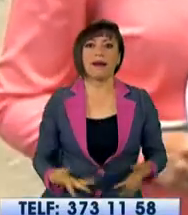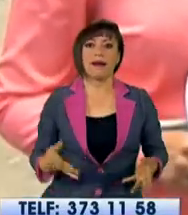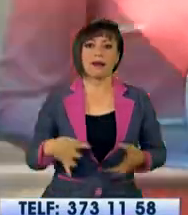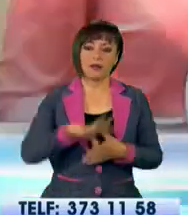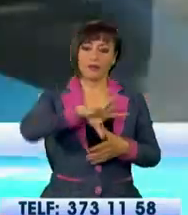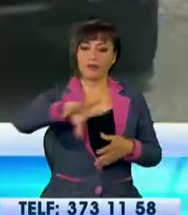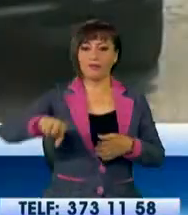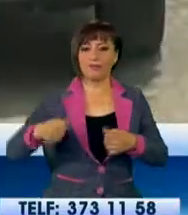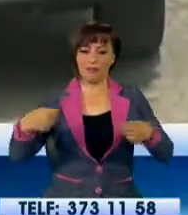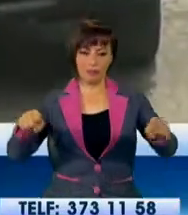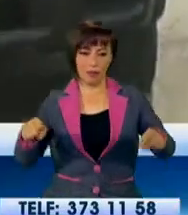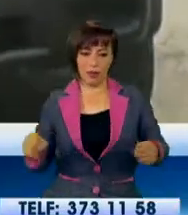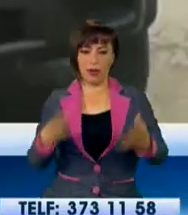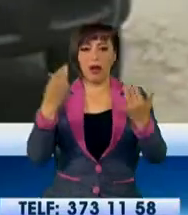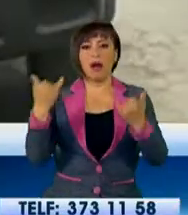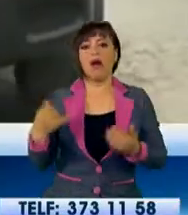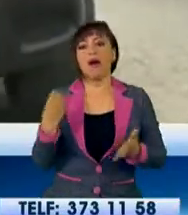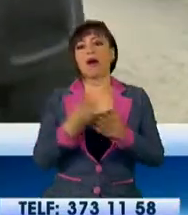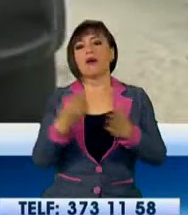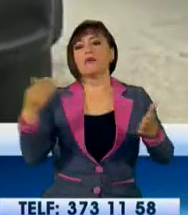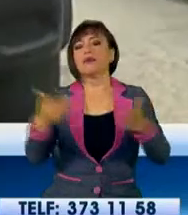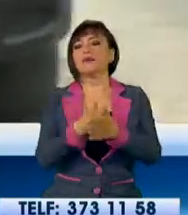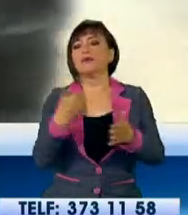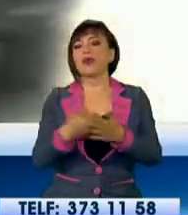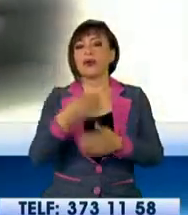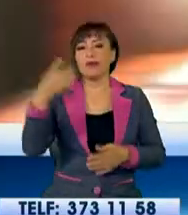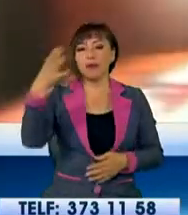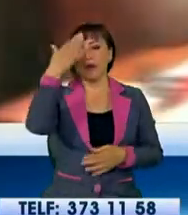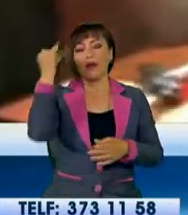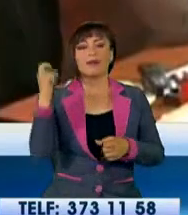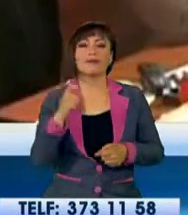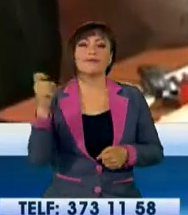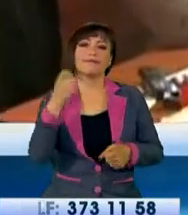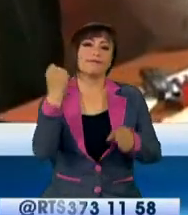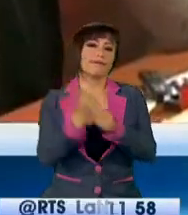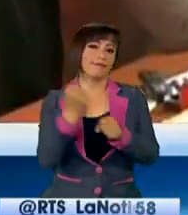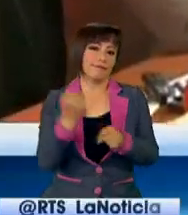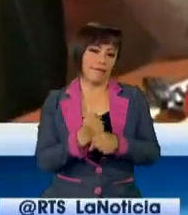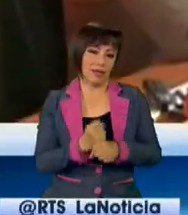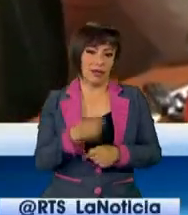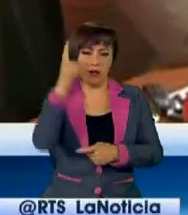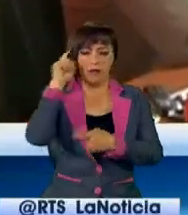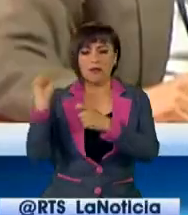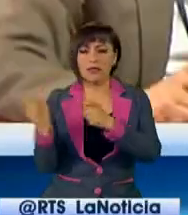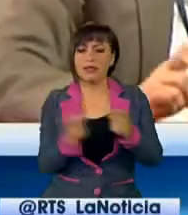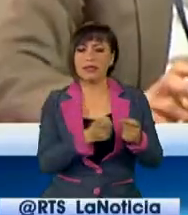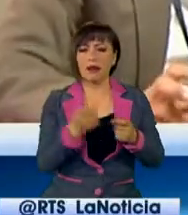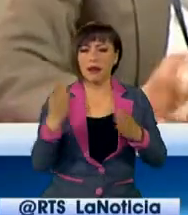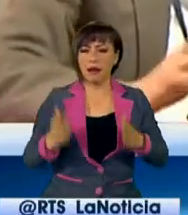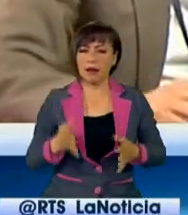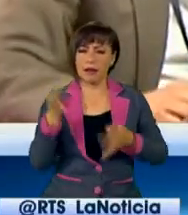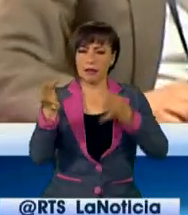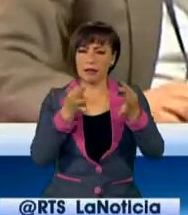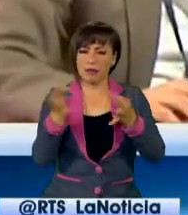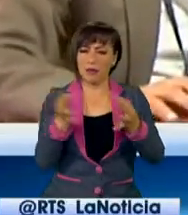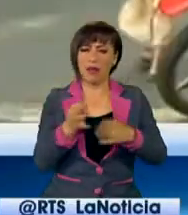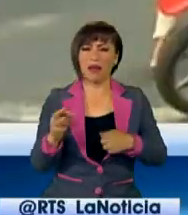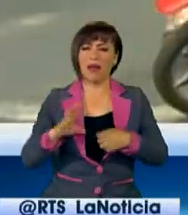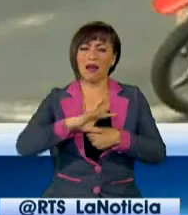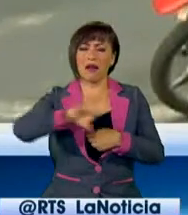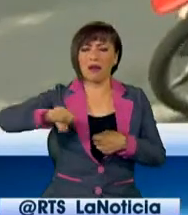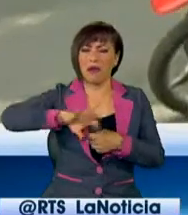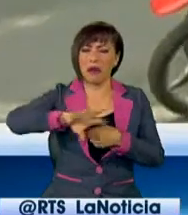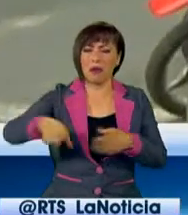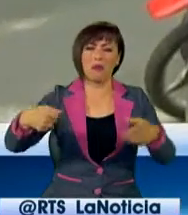que adquirir una nueva para poder movilizarse a su trabajo. A decir del fiscal Patricio Toledo, los niveles de robo de motos en